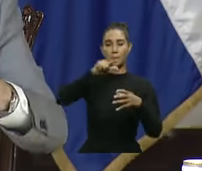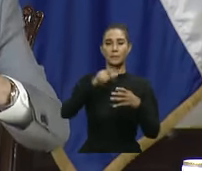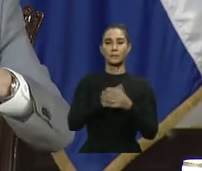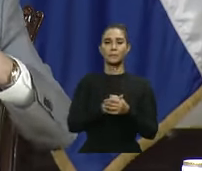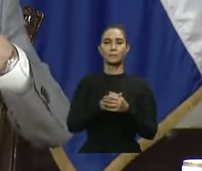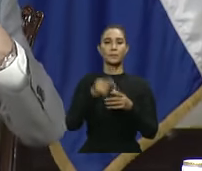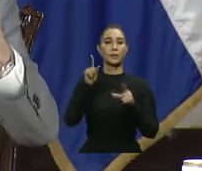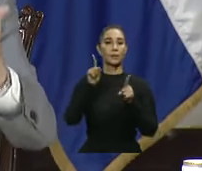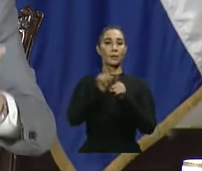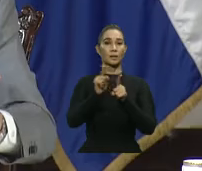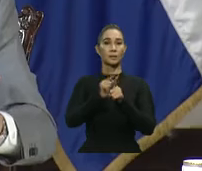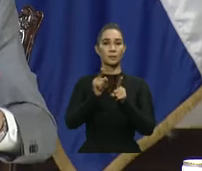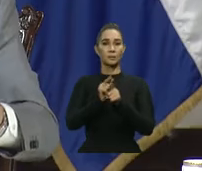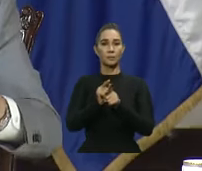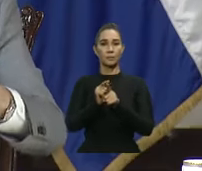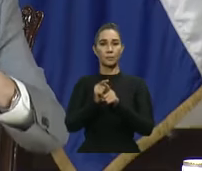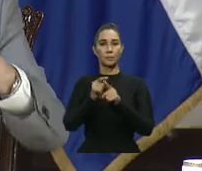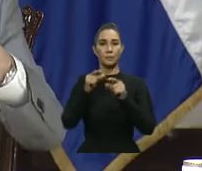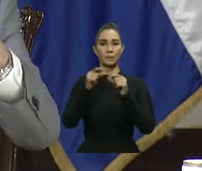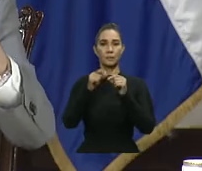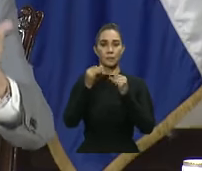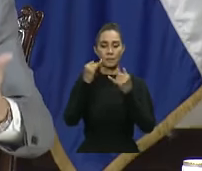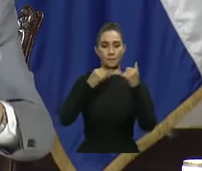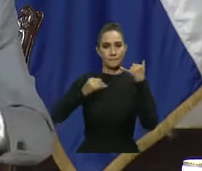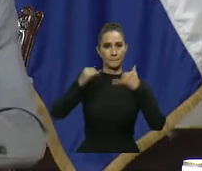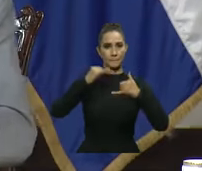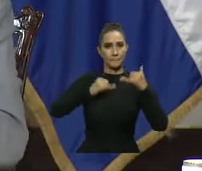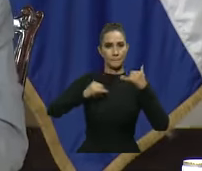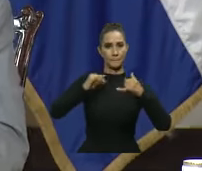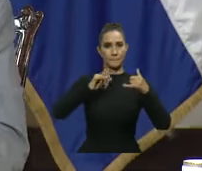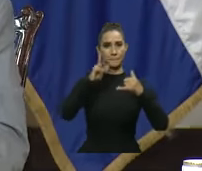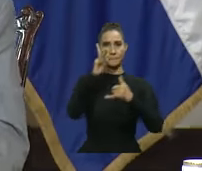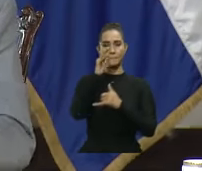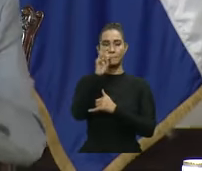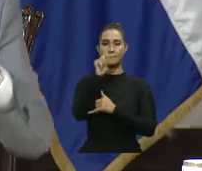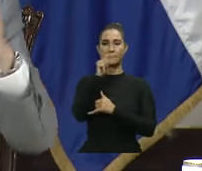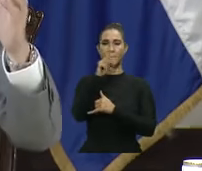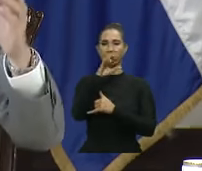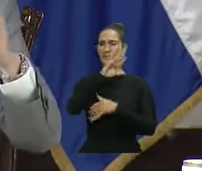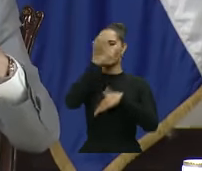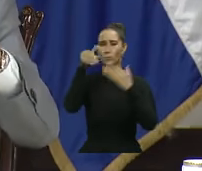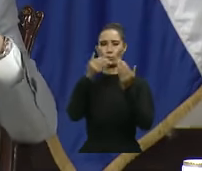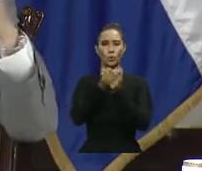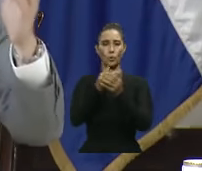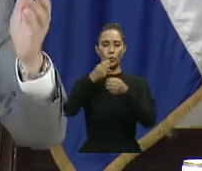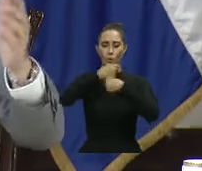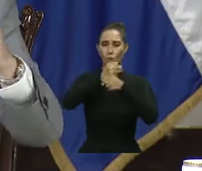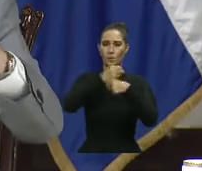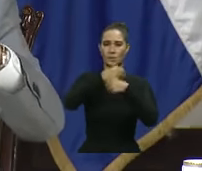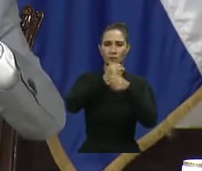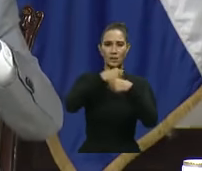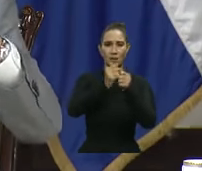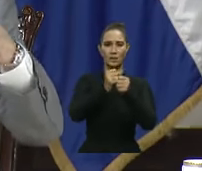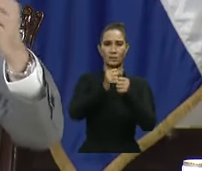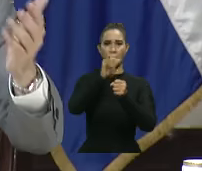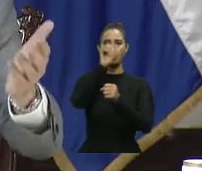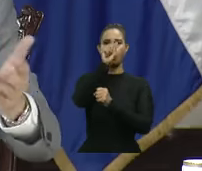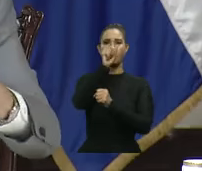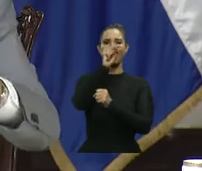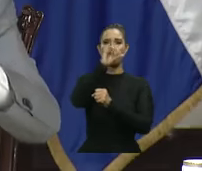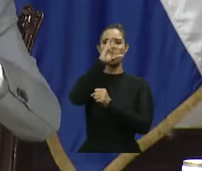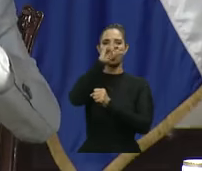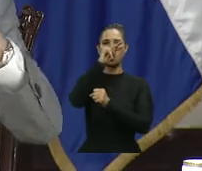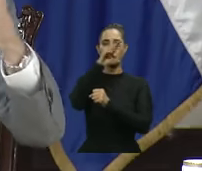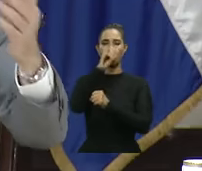y vaya también a las pastas y a todo lo que tenga el componente harina, yani cake,